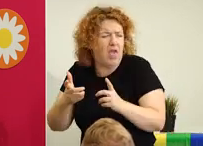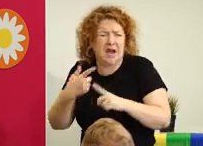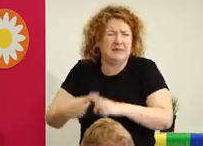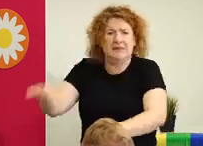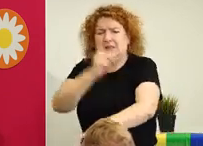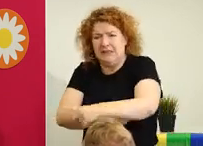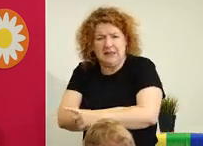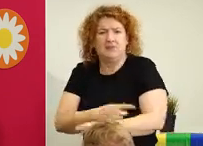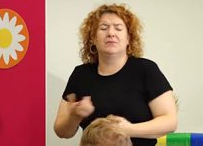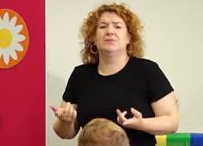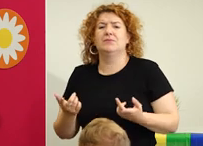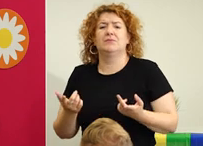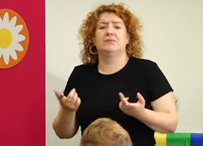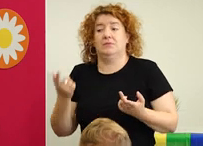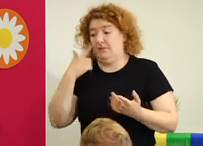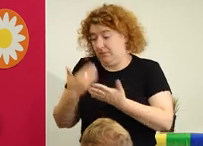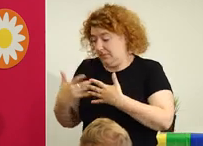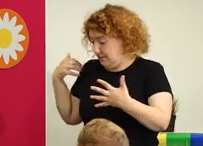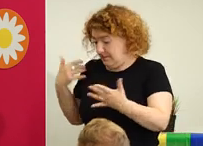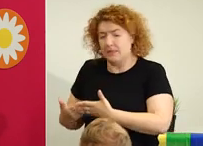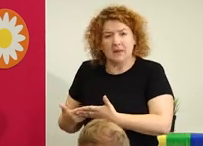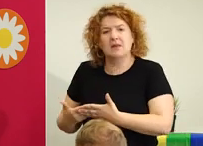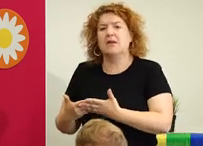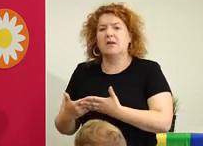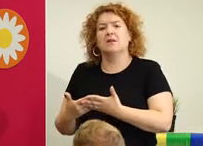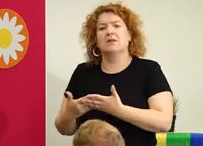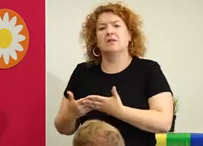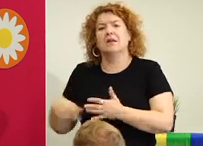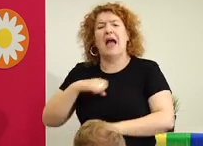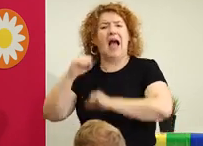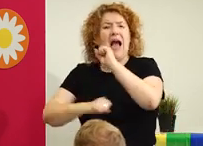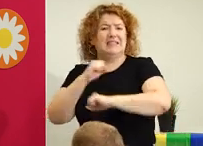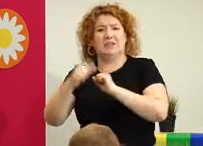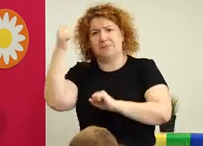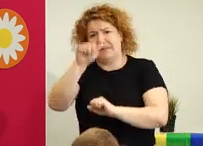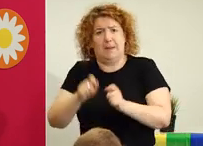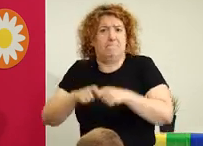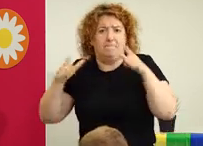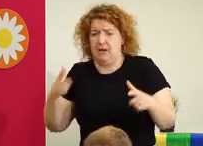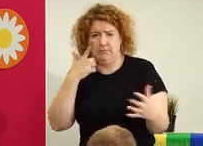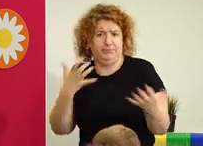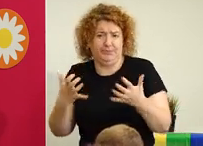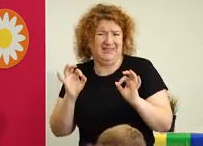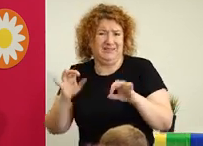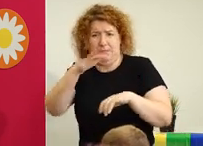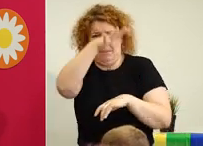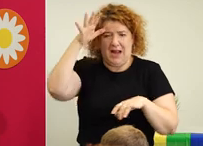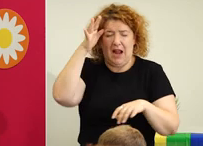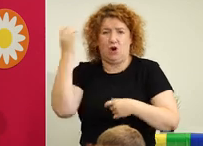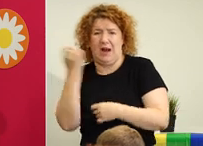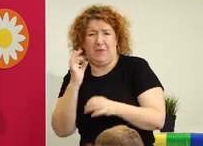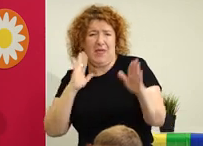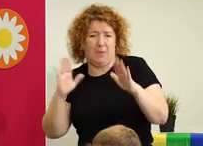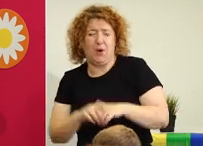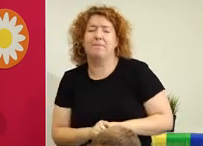aumentan también siempre en el histórico, desde que tenemos datos, los casos de asesinatos machistas. Por eso es muy importante que estemos alerta.